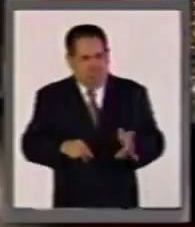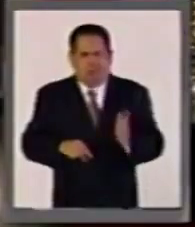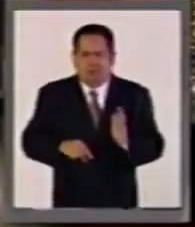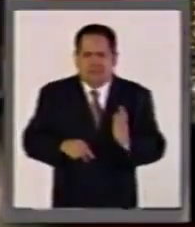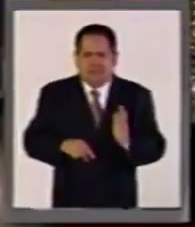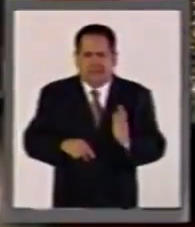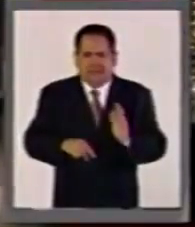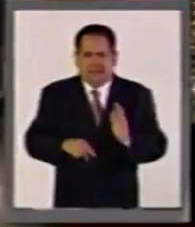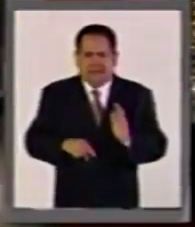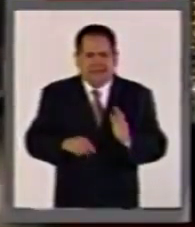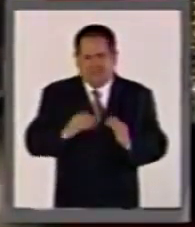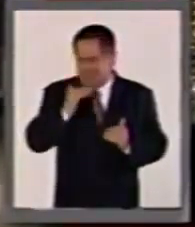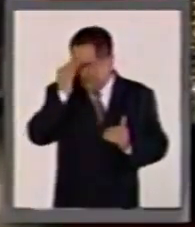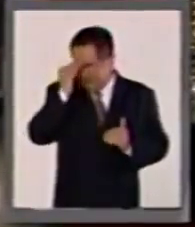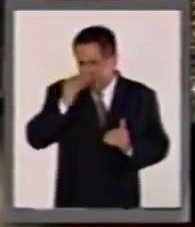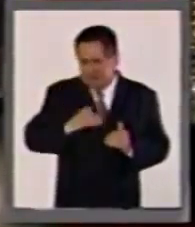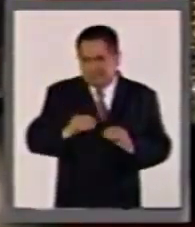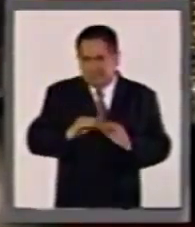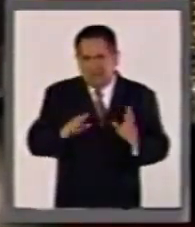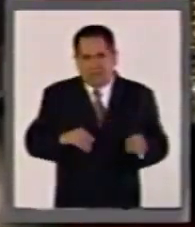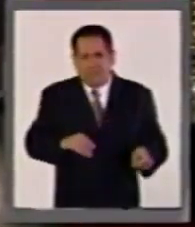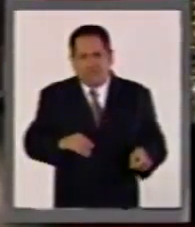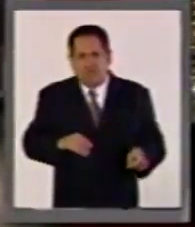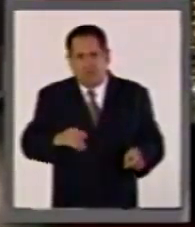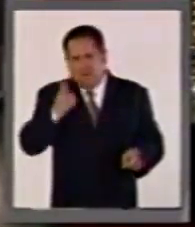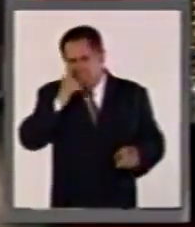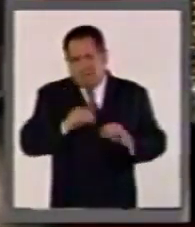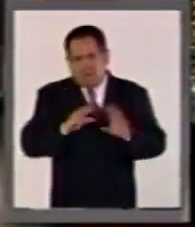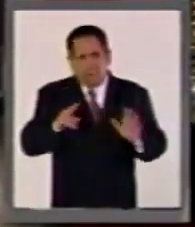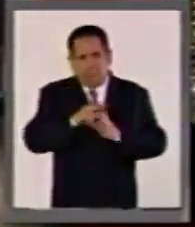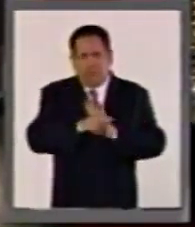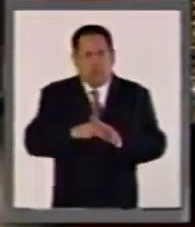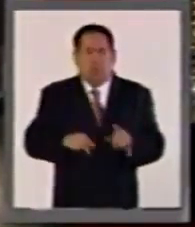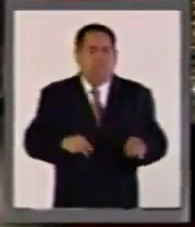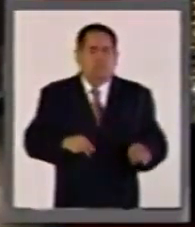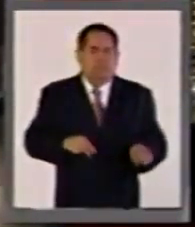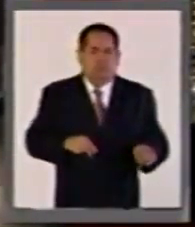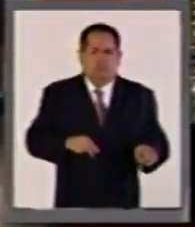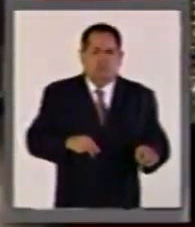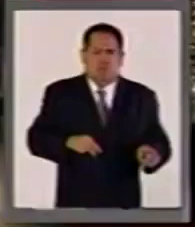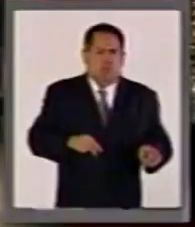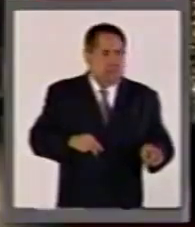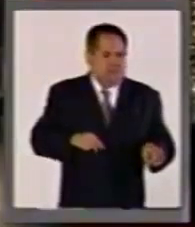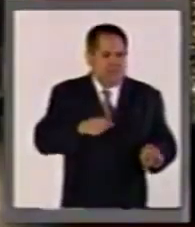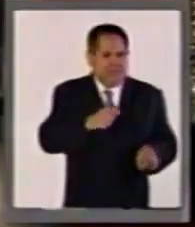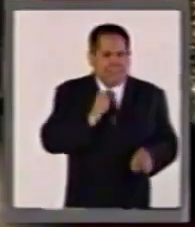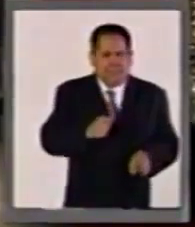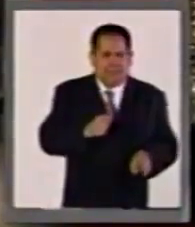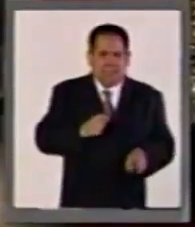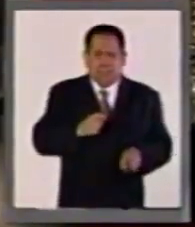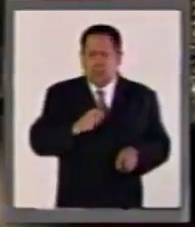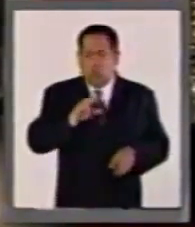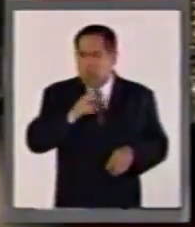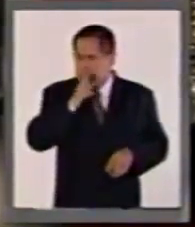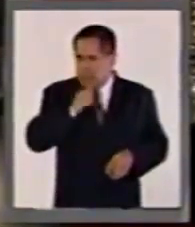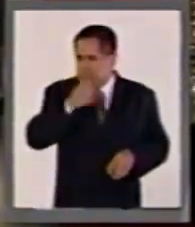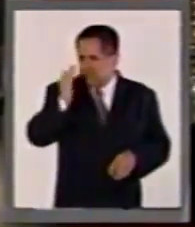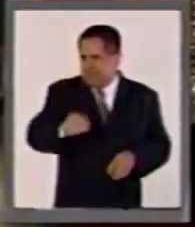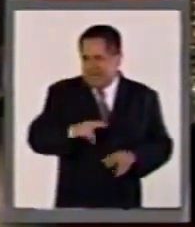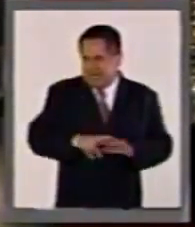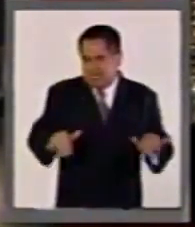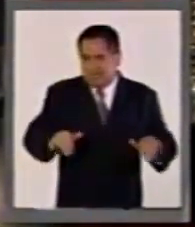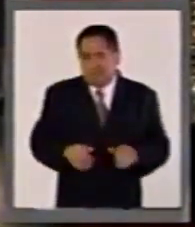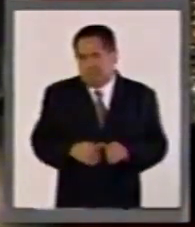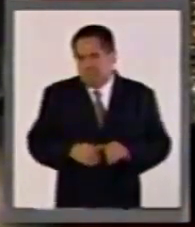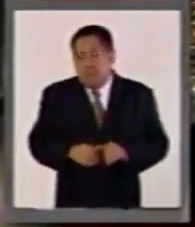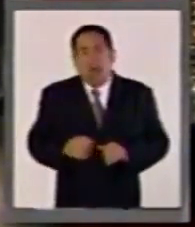manera terriblemente clara este video, es simplemente inadmisible. De tal